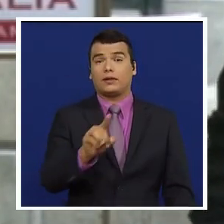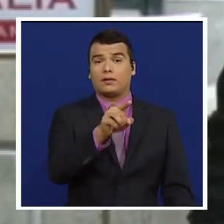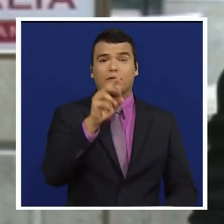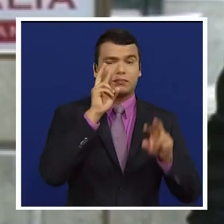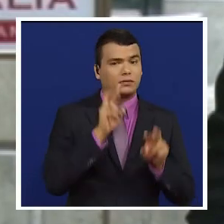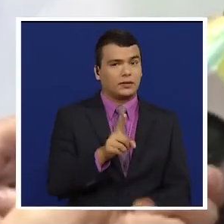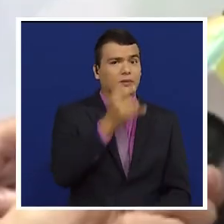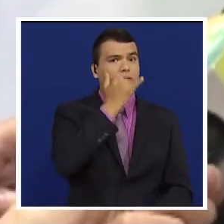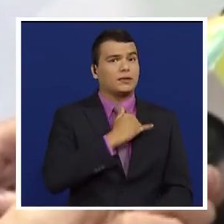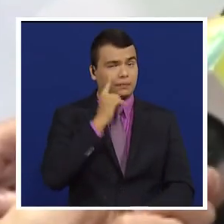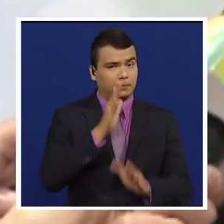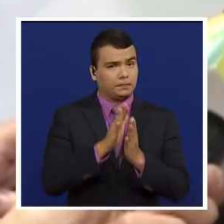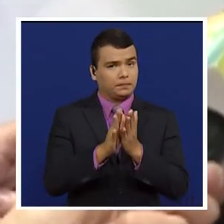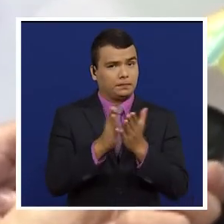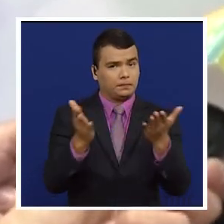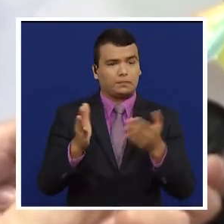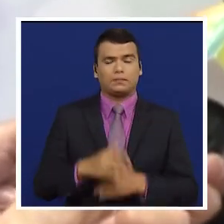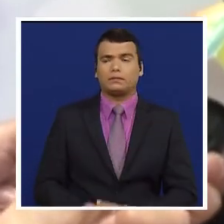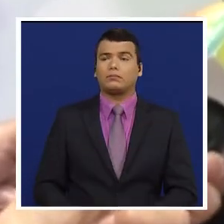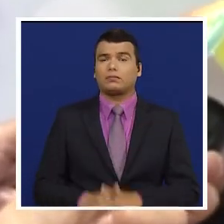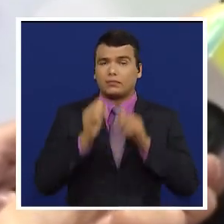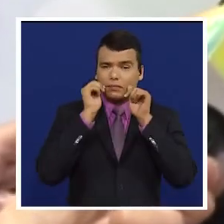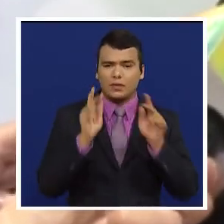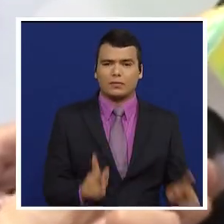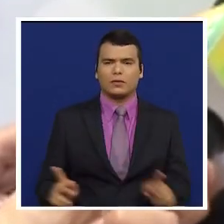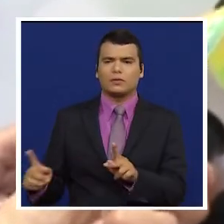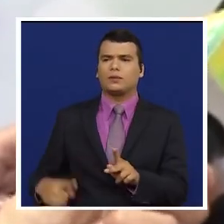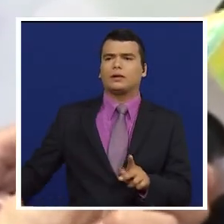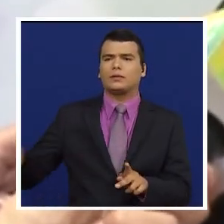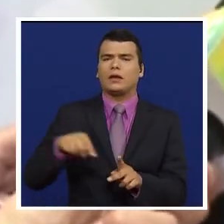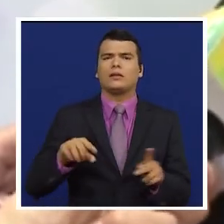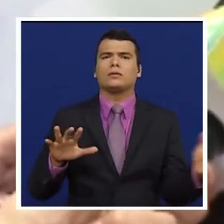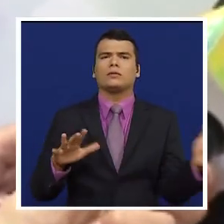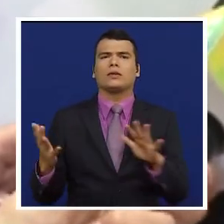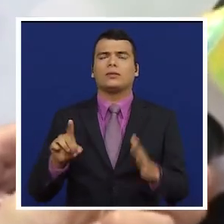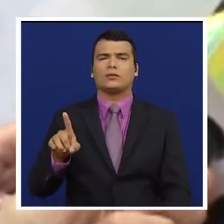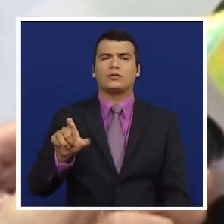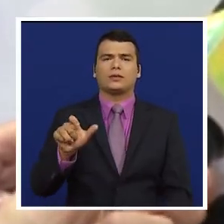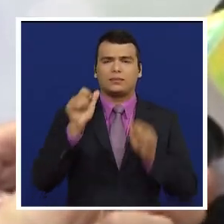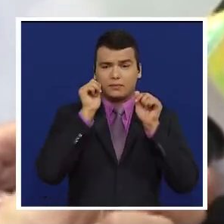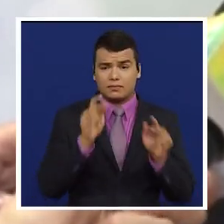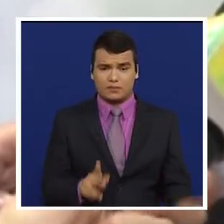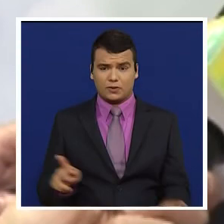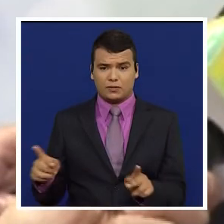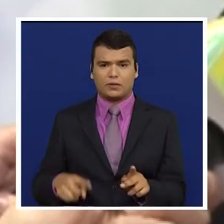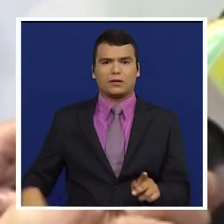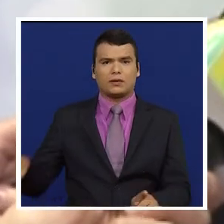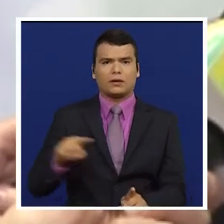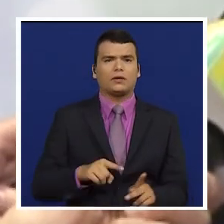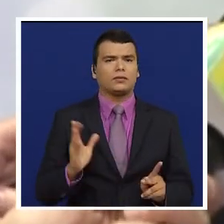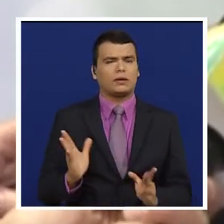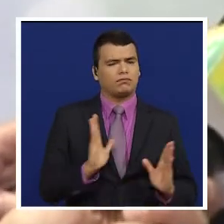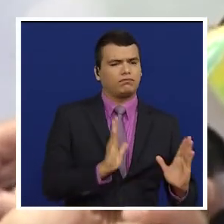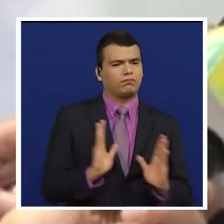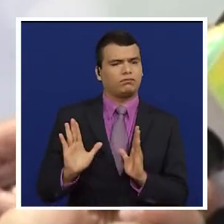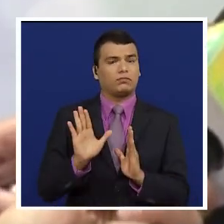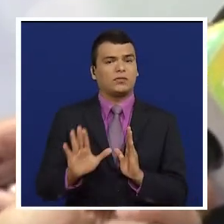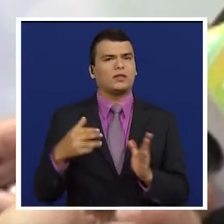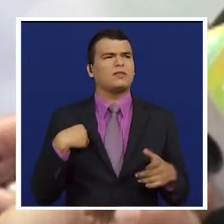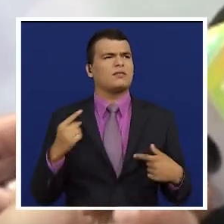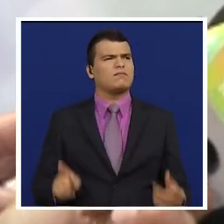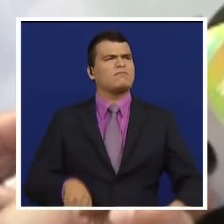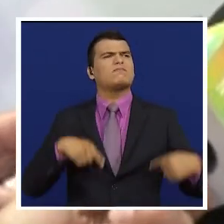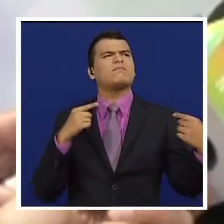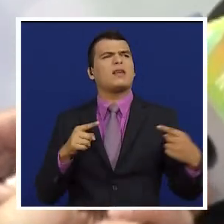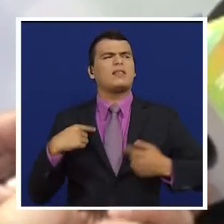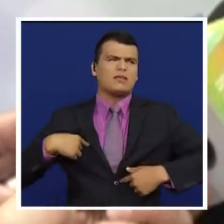hechos. Es decir, que aquí hay unas personas, hay por lo menos 6 personas que están organizando toda esta protesta, que ya no